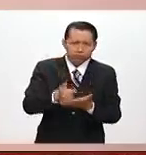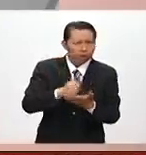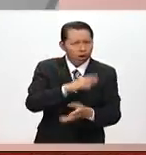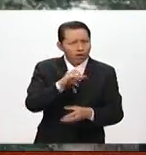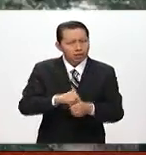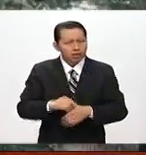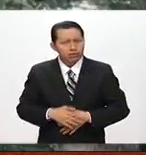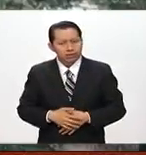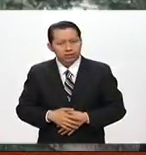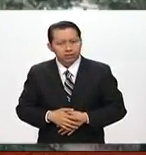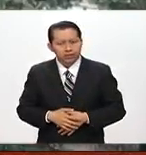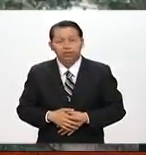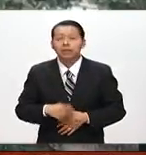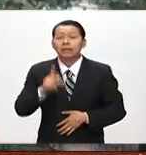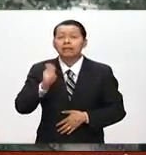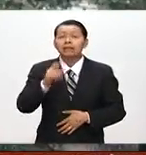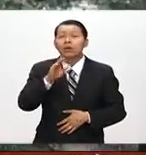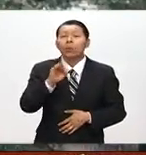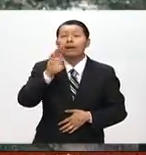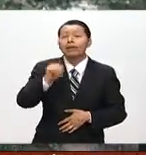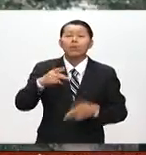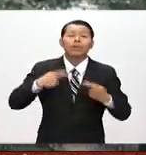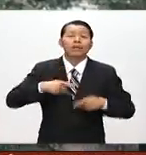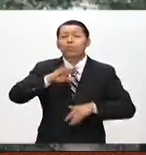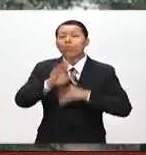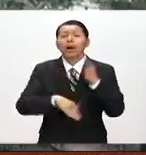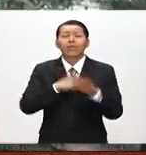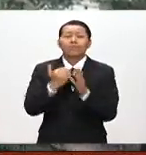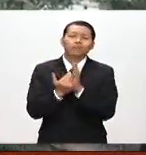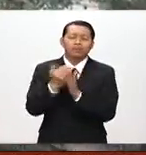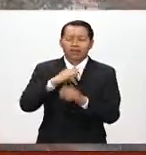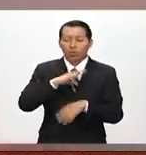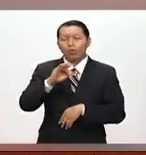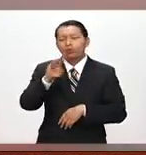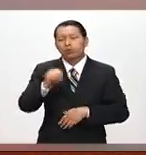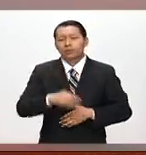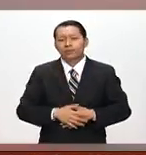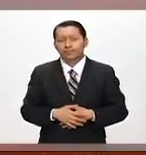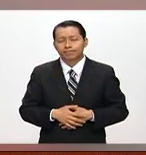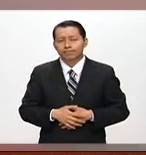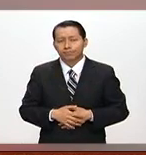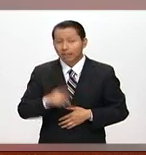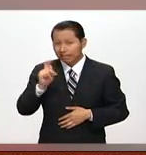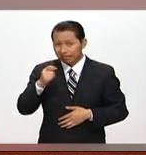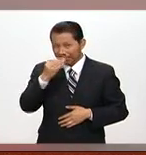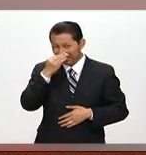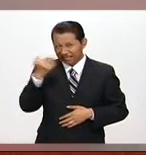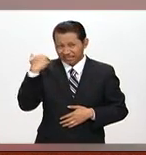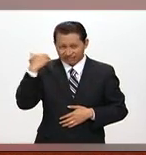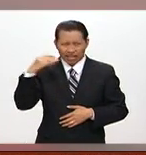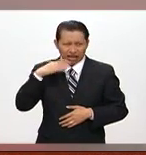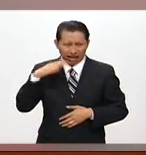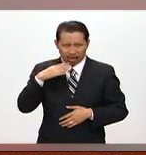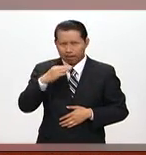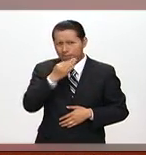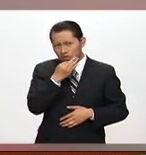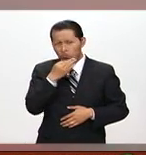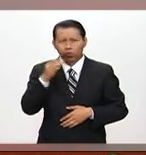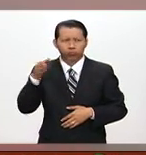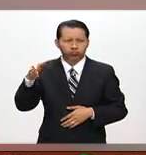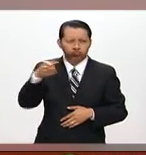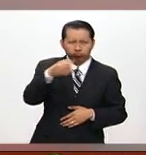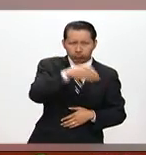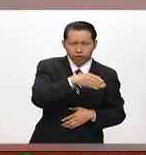reconstrucción. Aumenta a 49 el número de muertos por el paso de ERR. En el recorrido que acabamos de hacer hace unos minutos, todavía